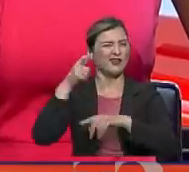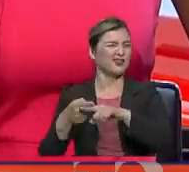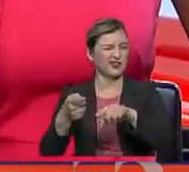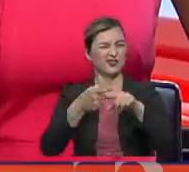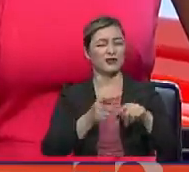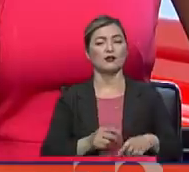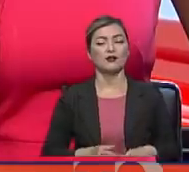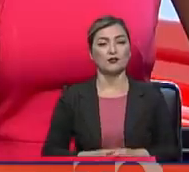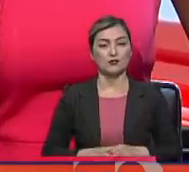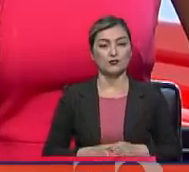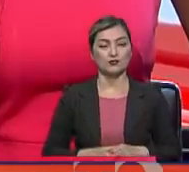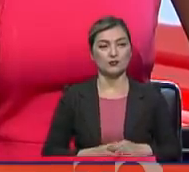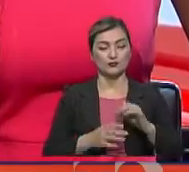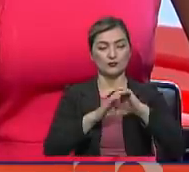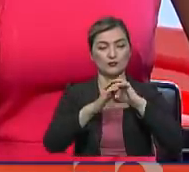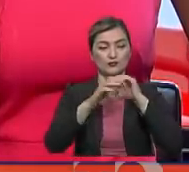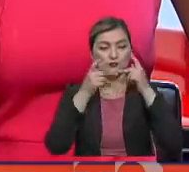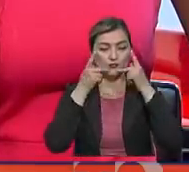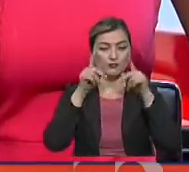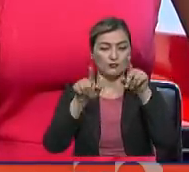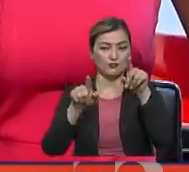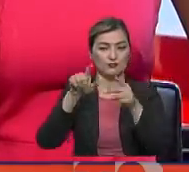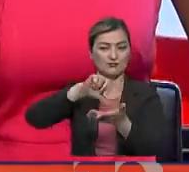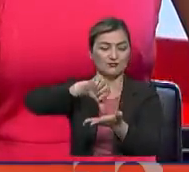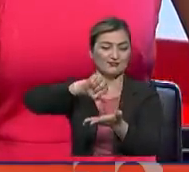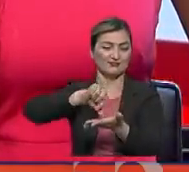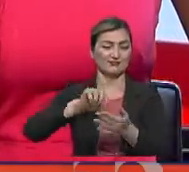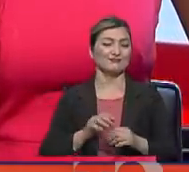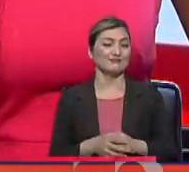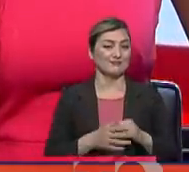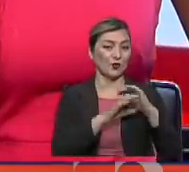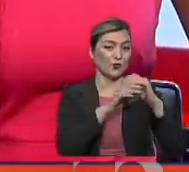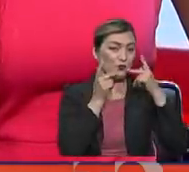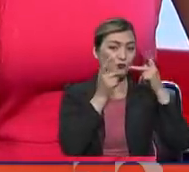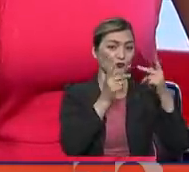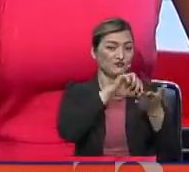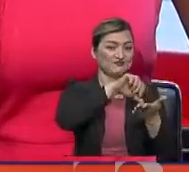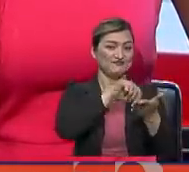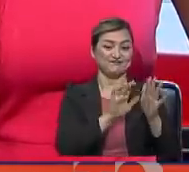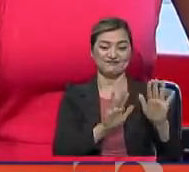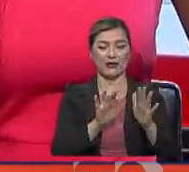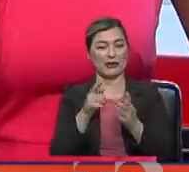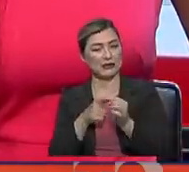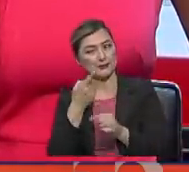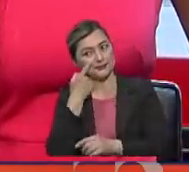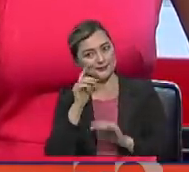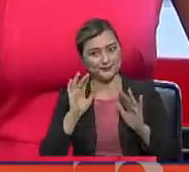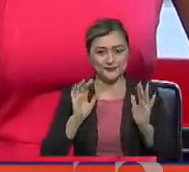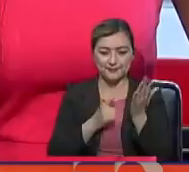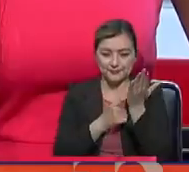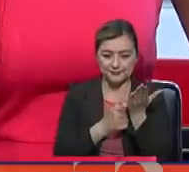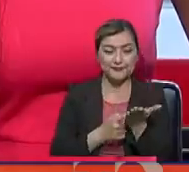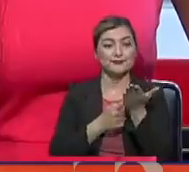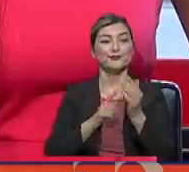también al transporte público. En algunas ciudades, incluso en el transporte urbano, ya se ha implementado. En Quito todavía esta medida está en